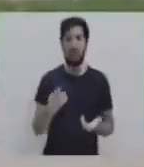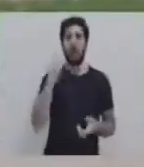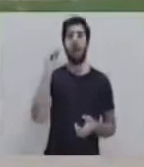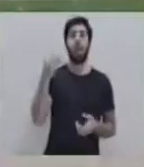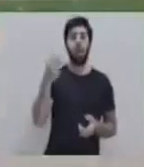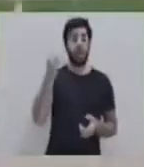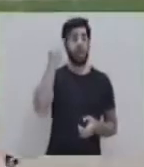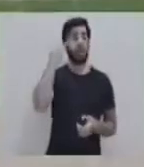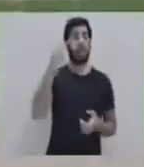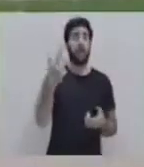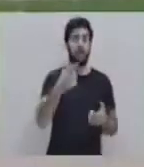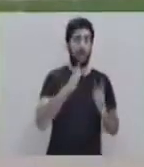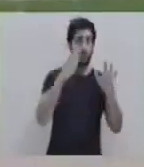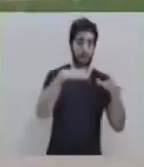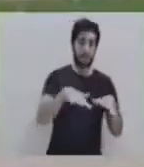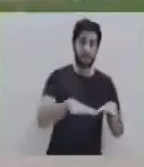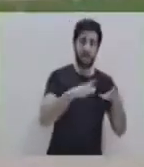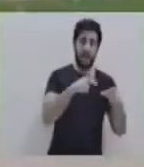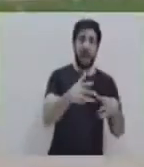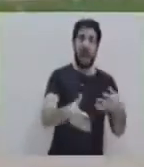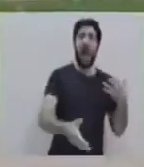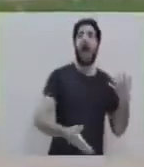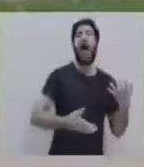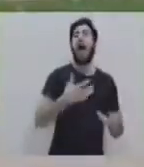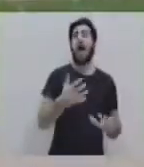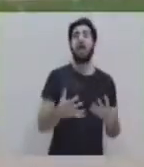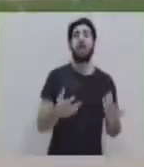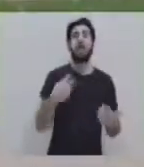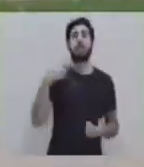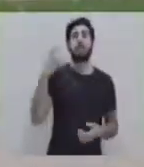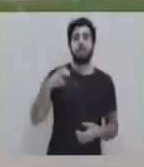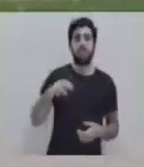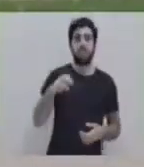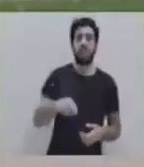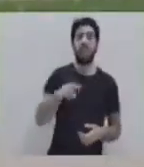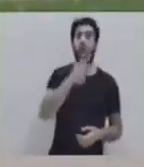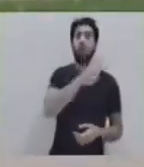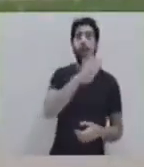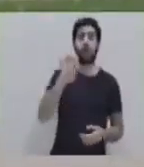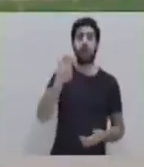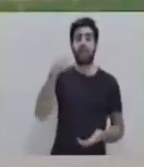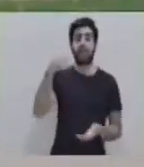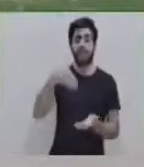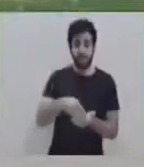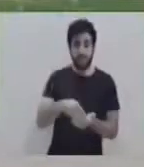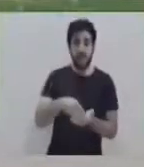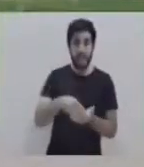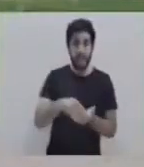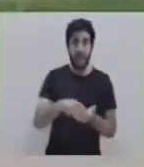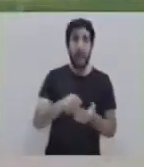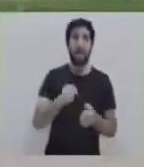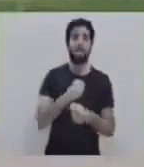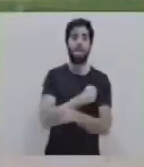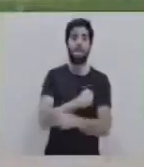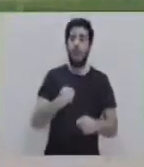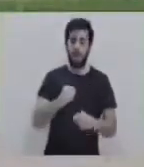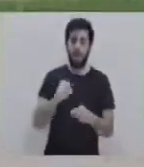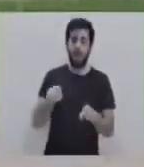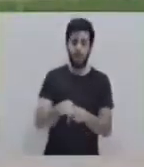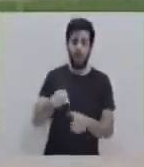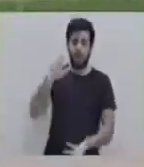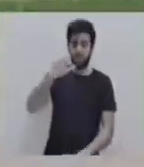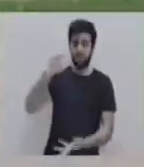para calentar todo el Océano Pacífico necesitaríamos 400,000 bombas de hidrógeno de 20 megatones.